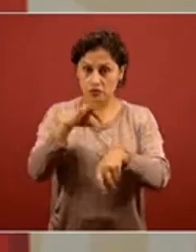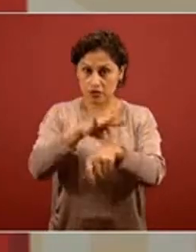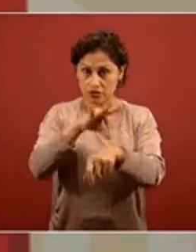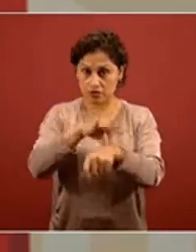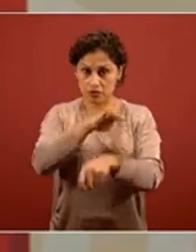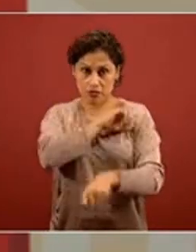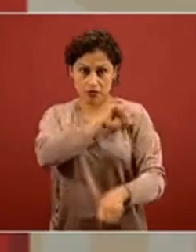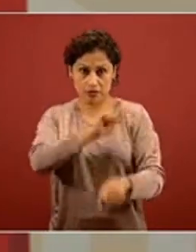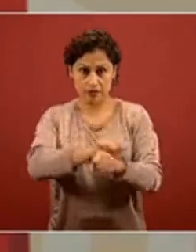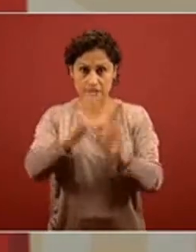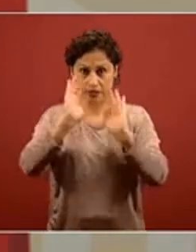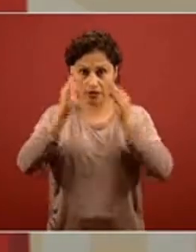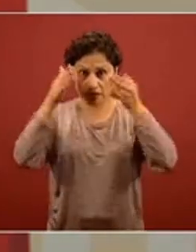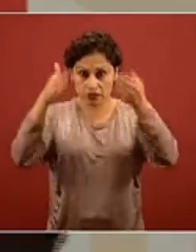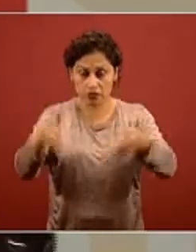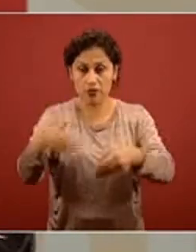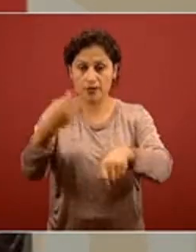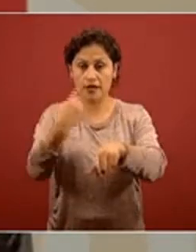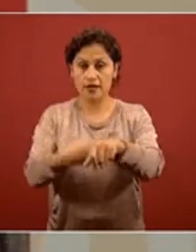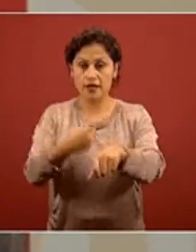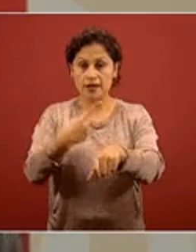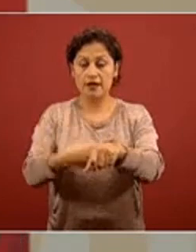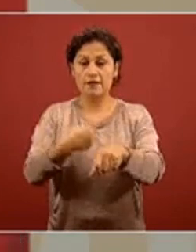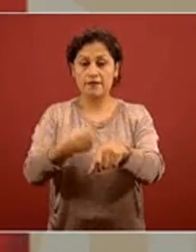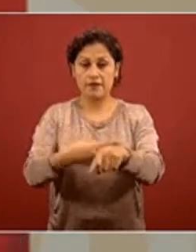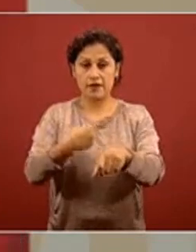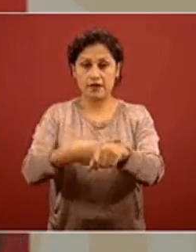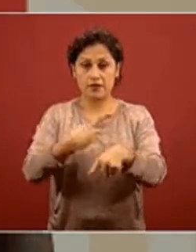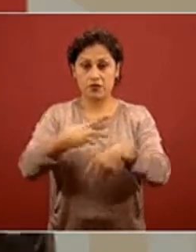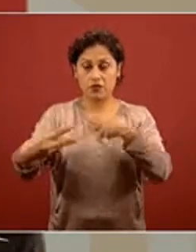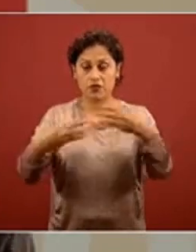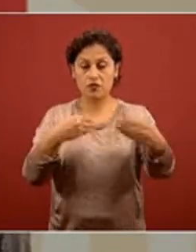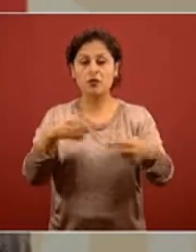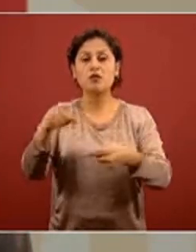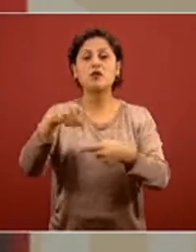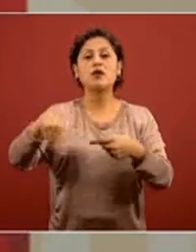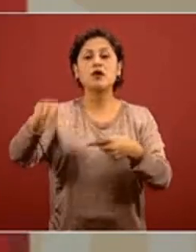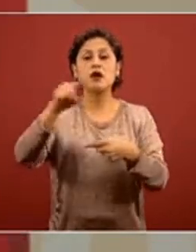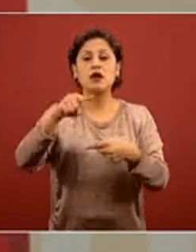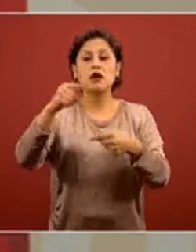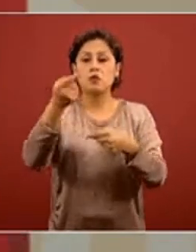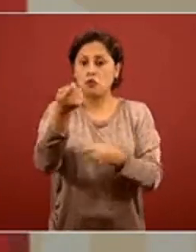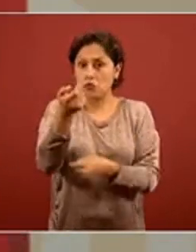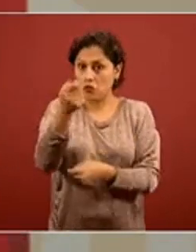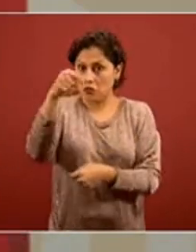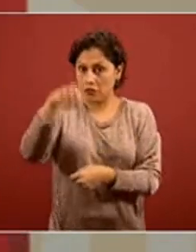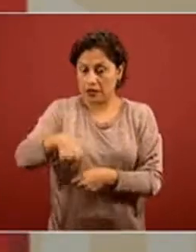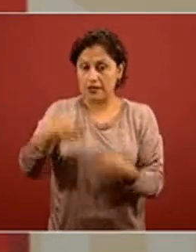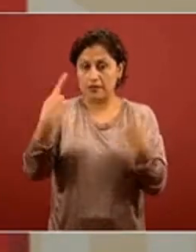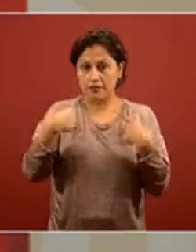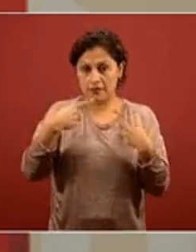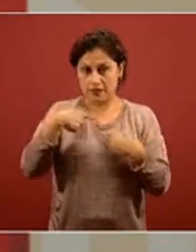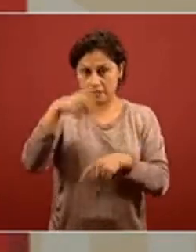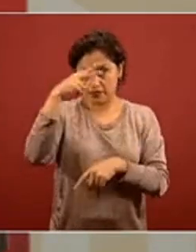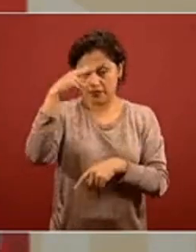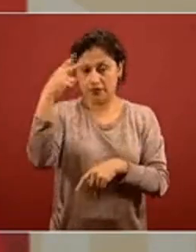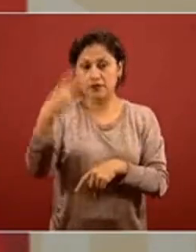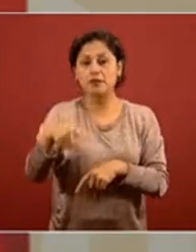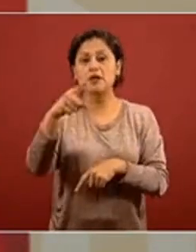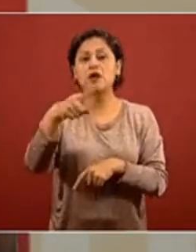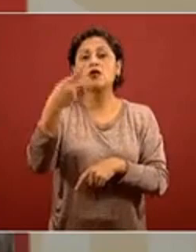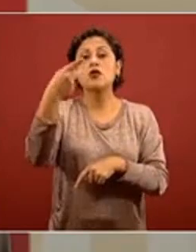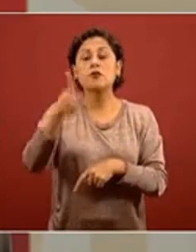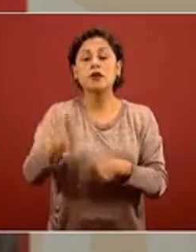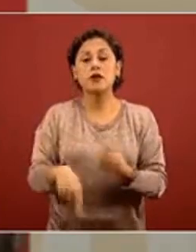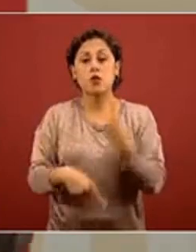crítica en el país, entonces para multiplicar su capacidad se hizo un esquema piramidal donde una persona especialista es tutora